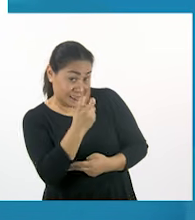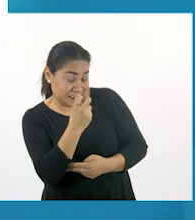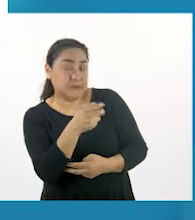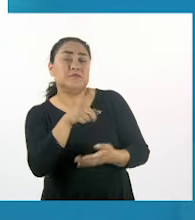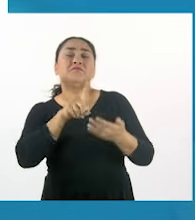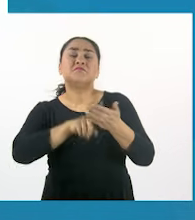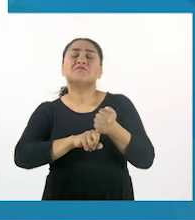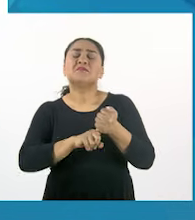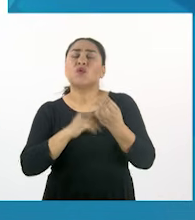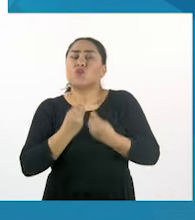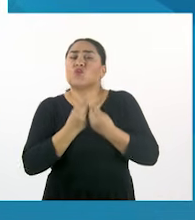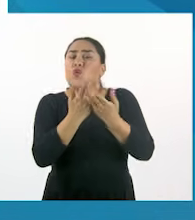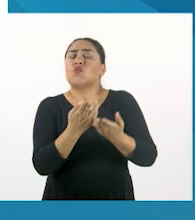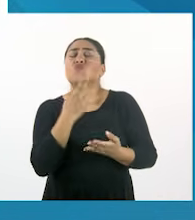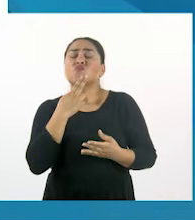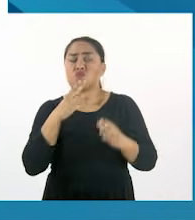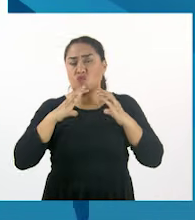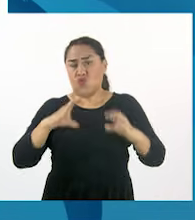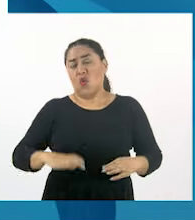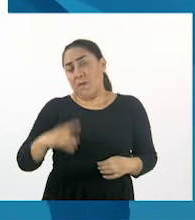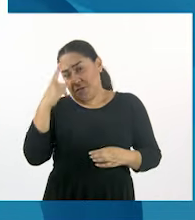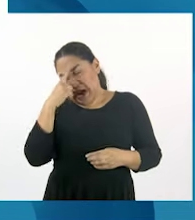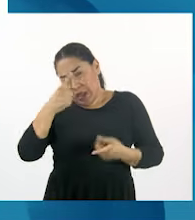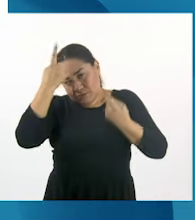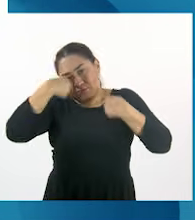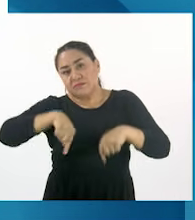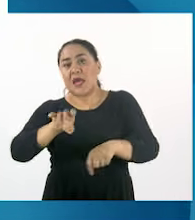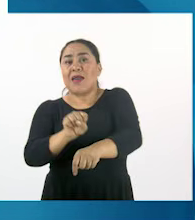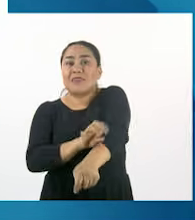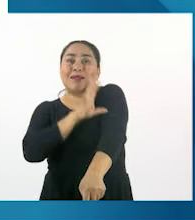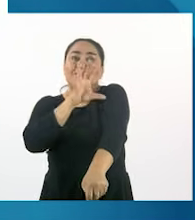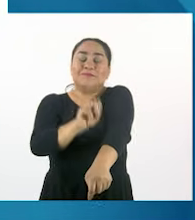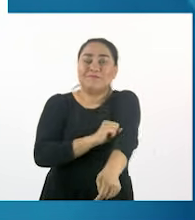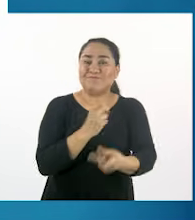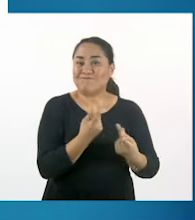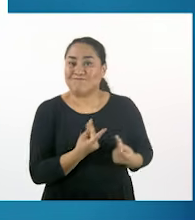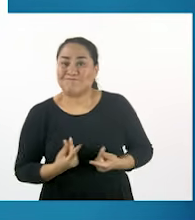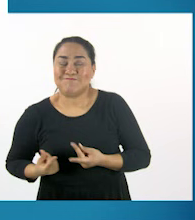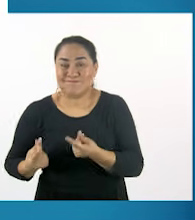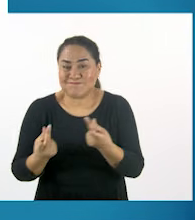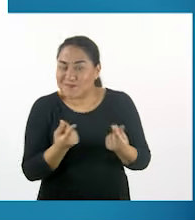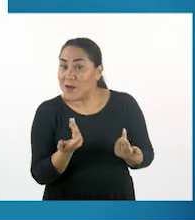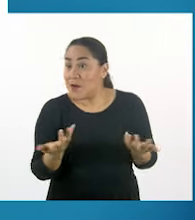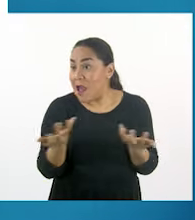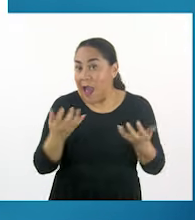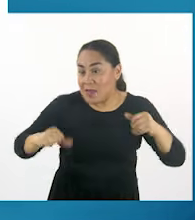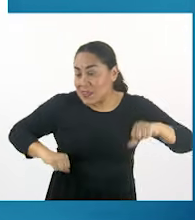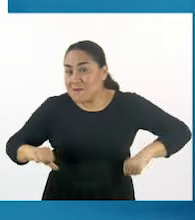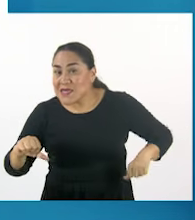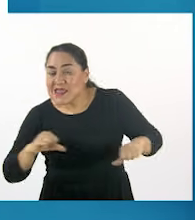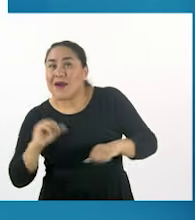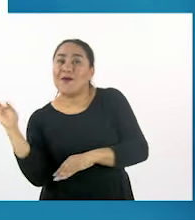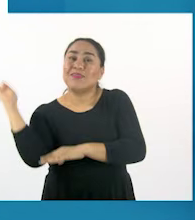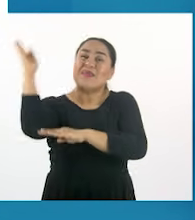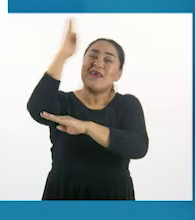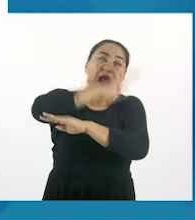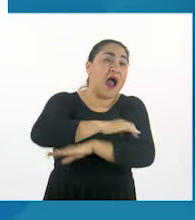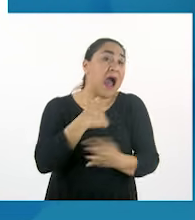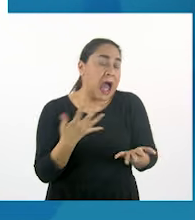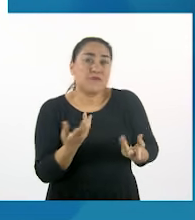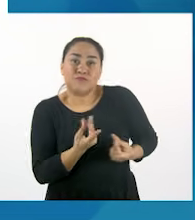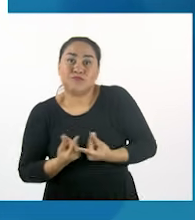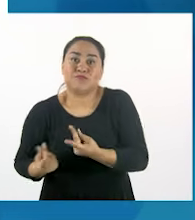una fuente principal de energía. Son los que nos ayudan a poder hacer todas las actividades del día a día